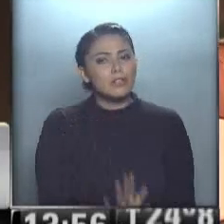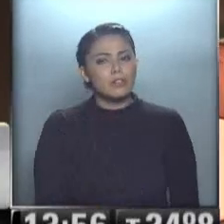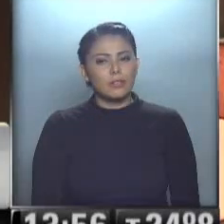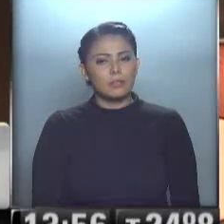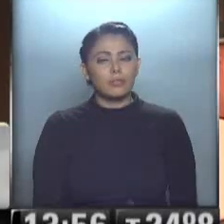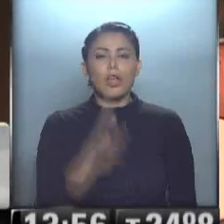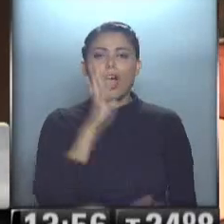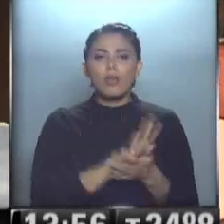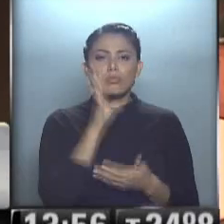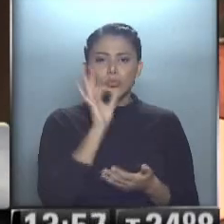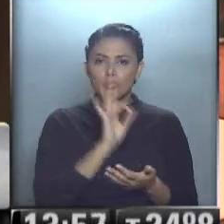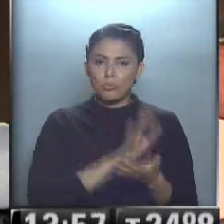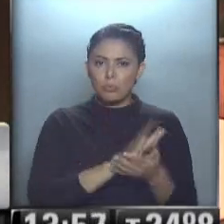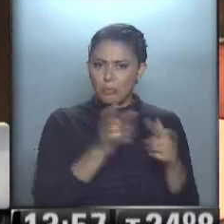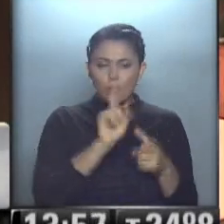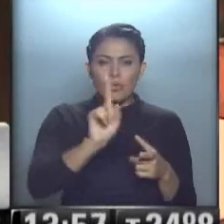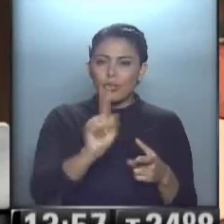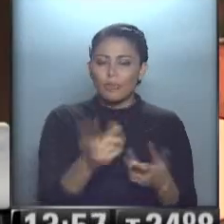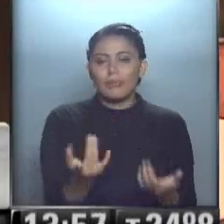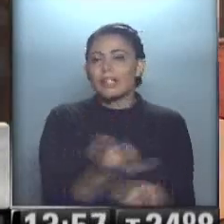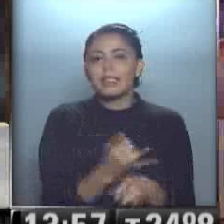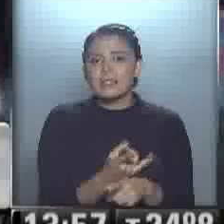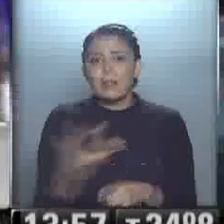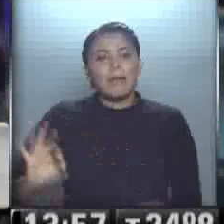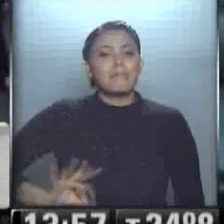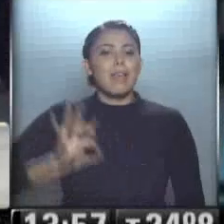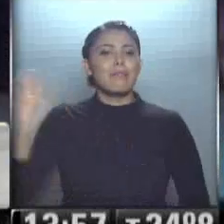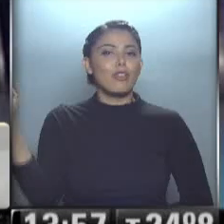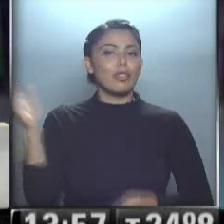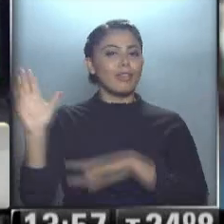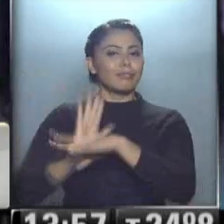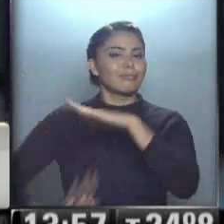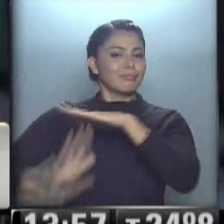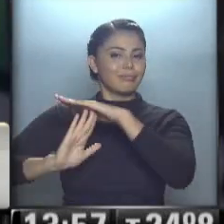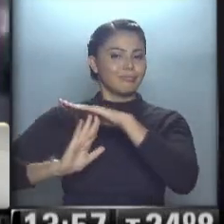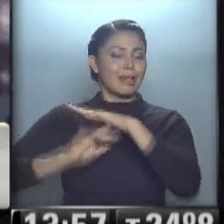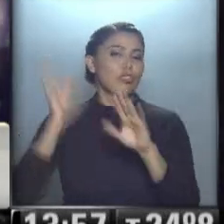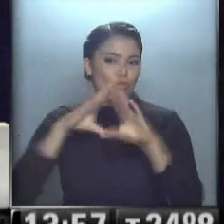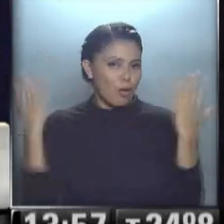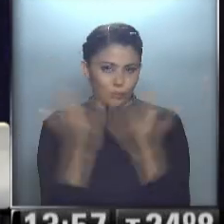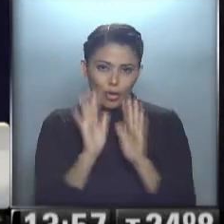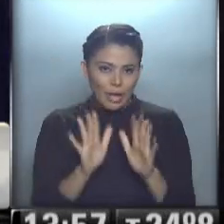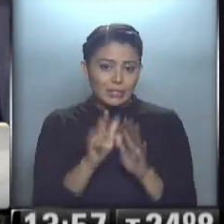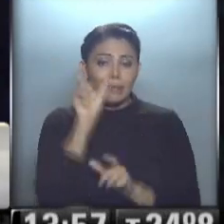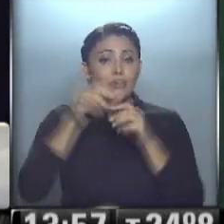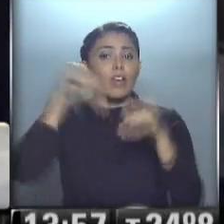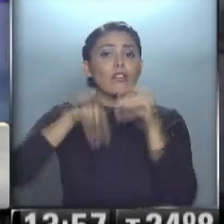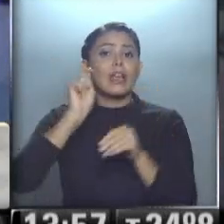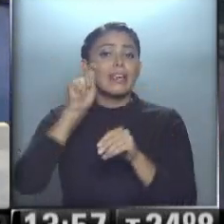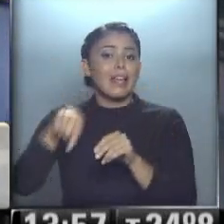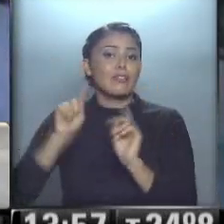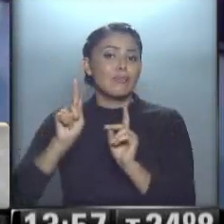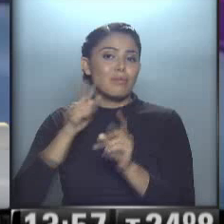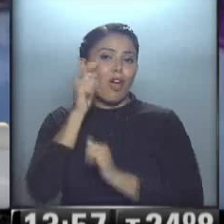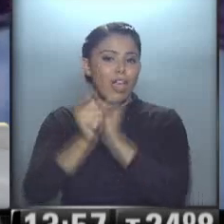No por nada que tenga que ver con la película, sino que siempre en los premios de las academias, ocurren todas las del mundo, los votantes son los que hacen la industria